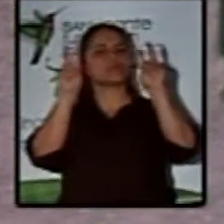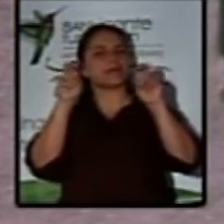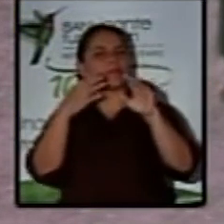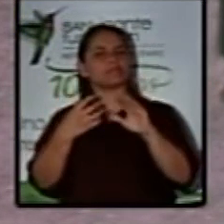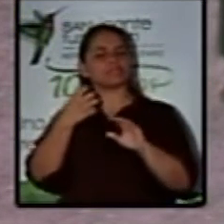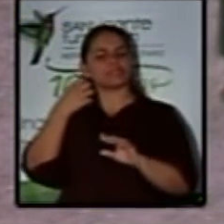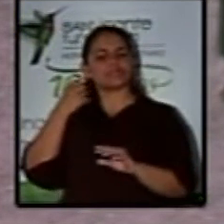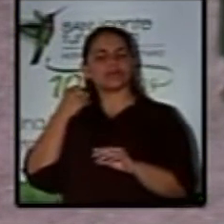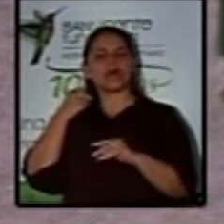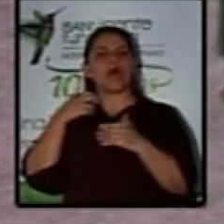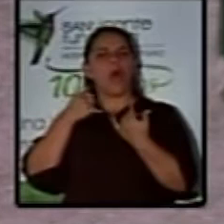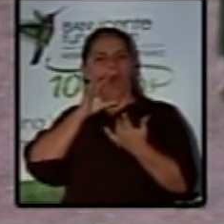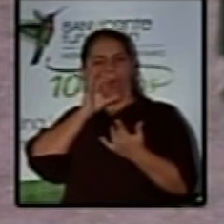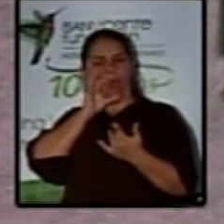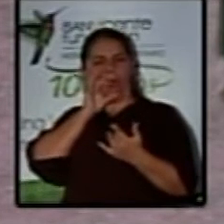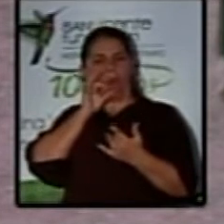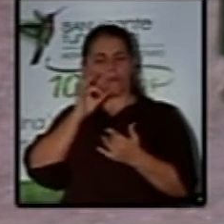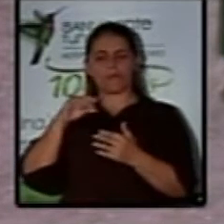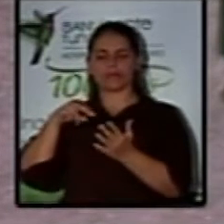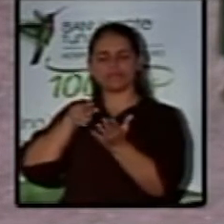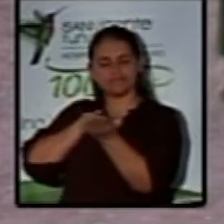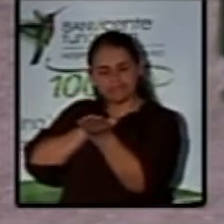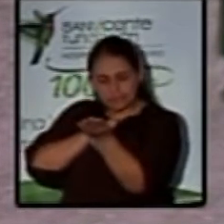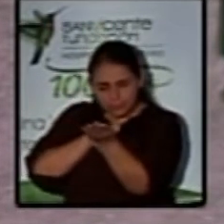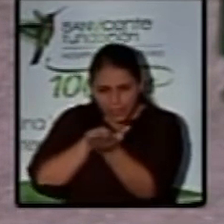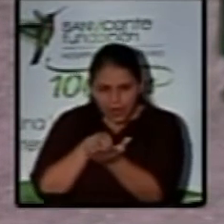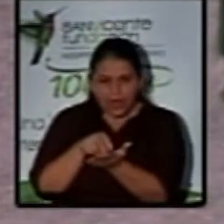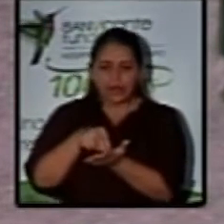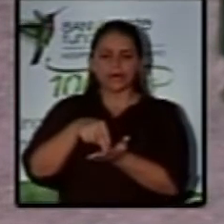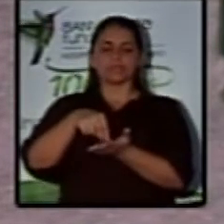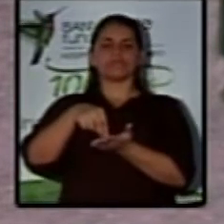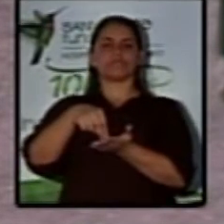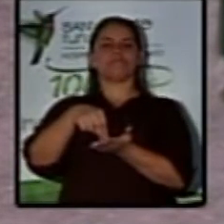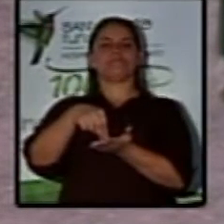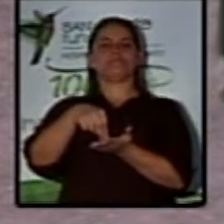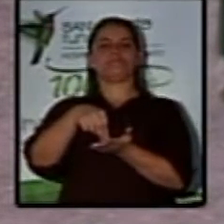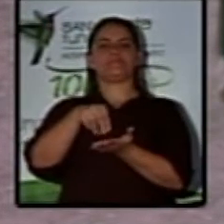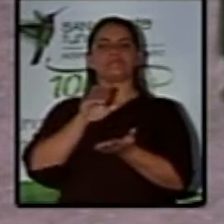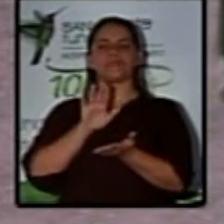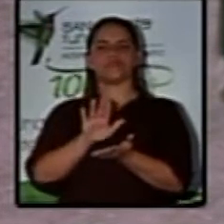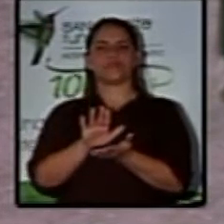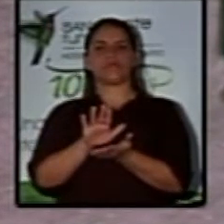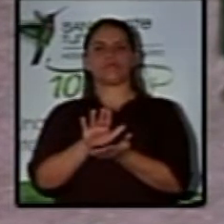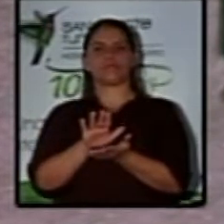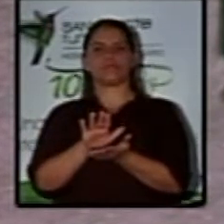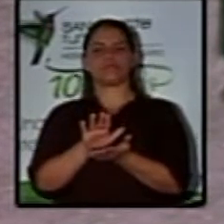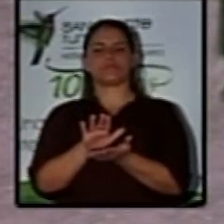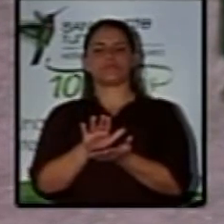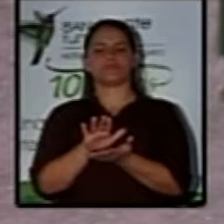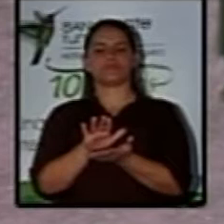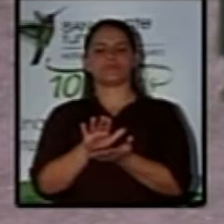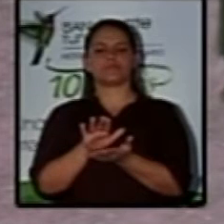su evolución al adoptar la posición en bipedestación, es decir,